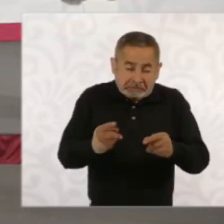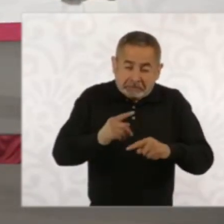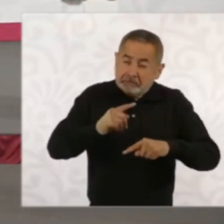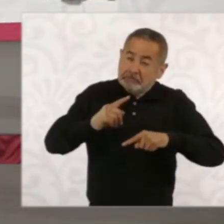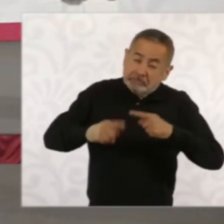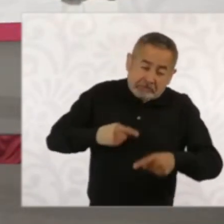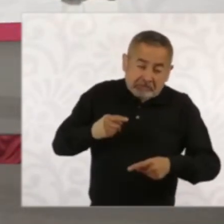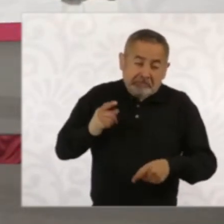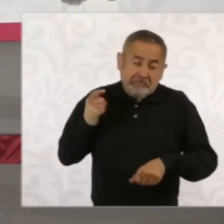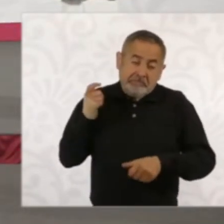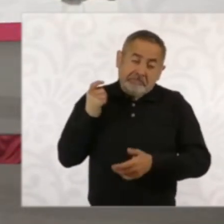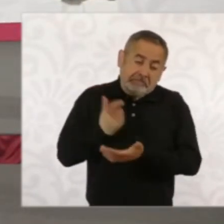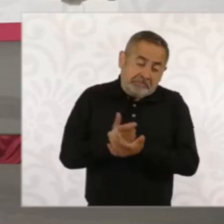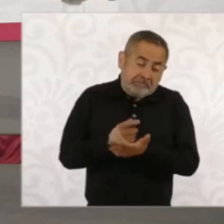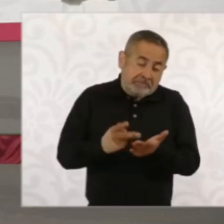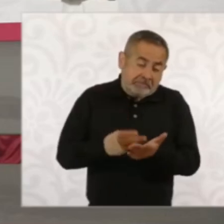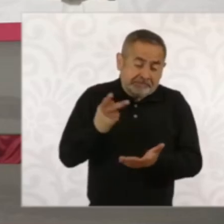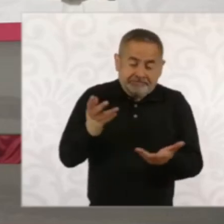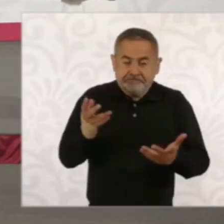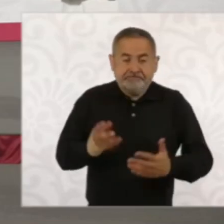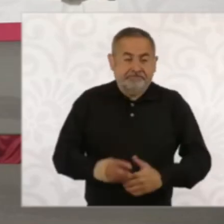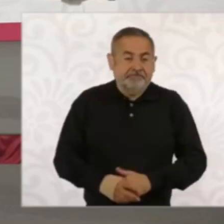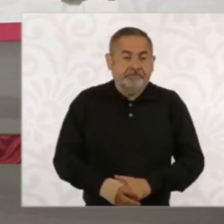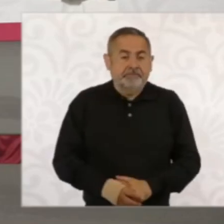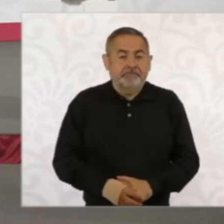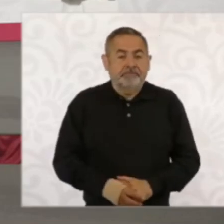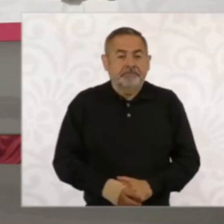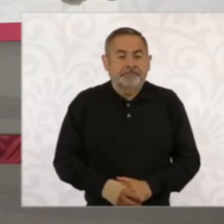demoler. La siguiente, por favor.